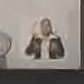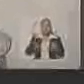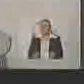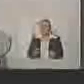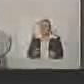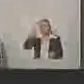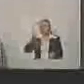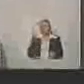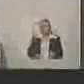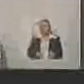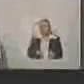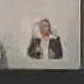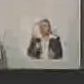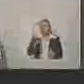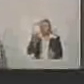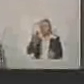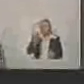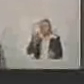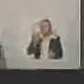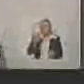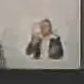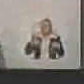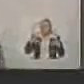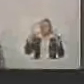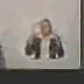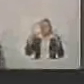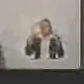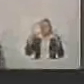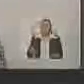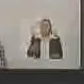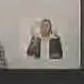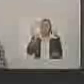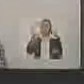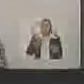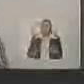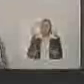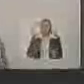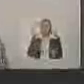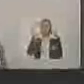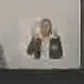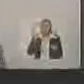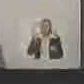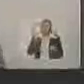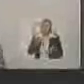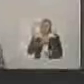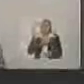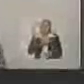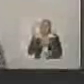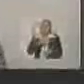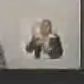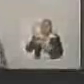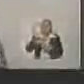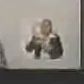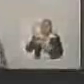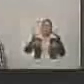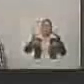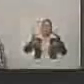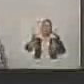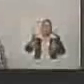Hoy en día esta confianza en el gobierno delegacional se ha perdido por completo. es muy importante que todos